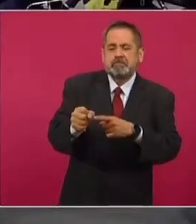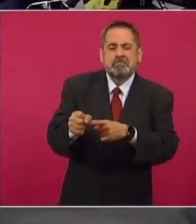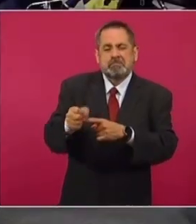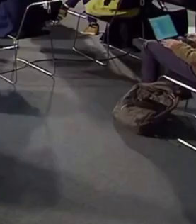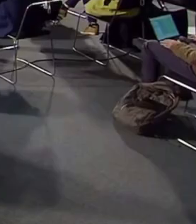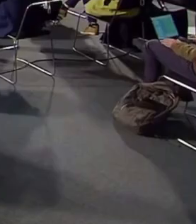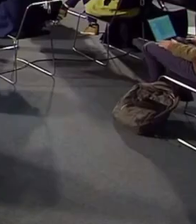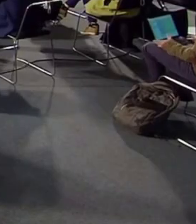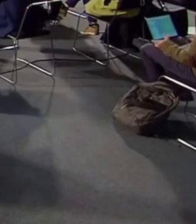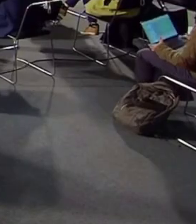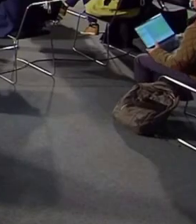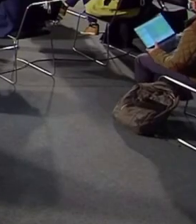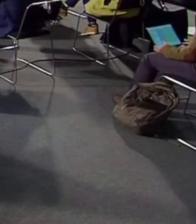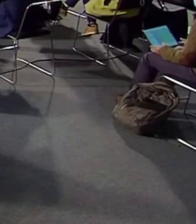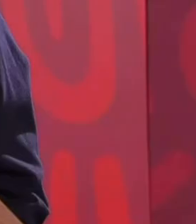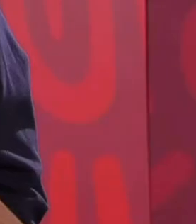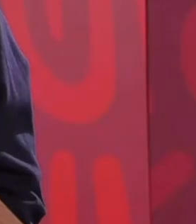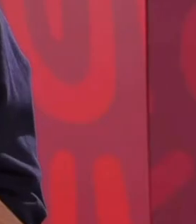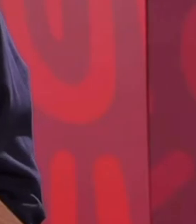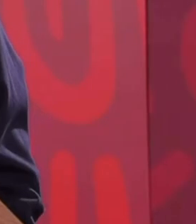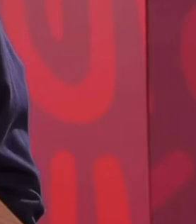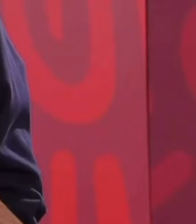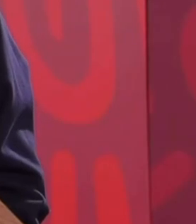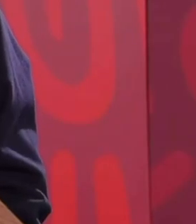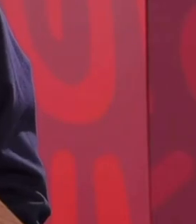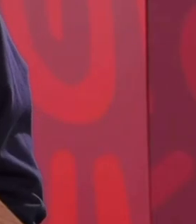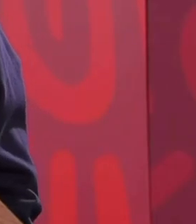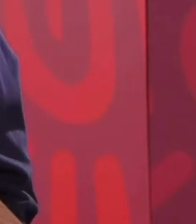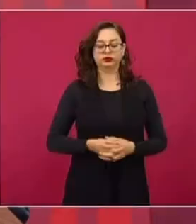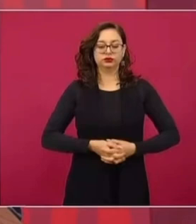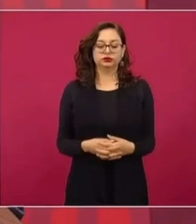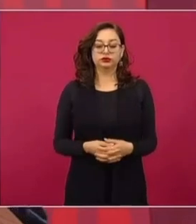pero casi palero. Nada más para